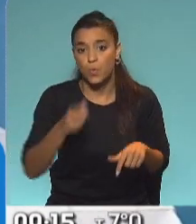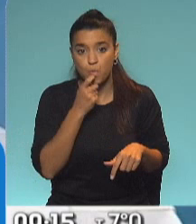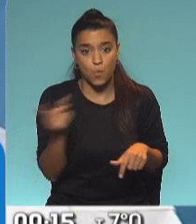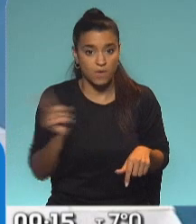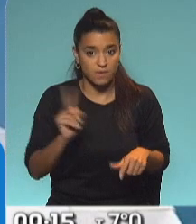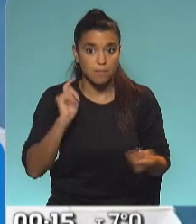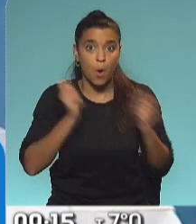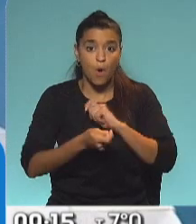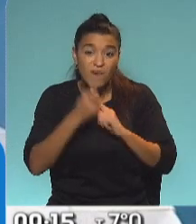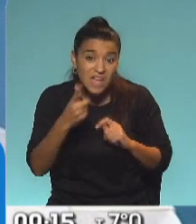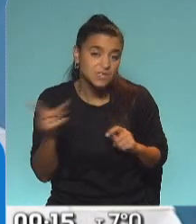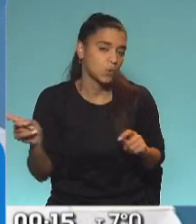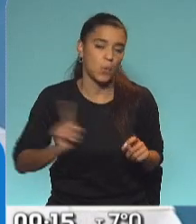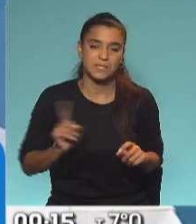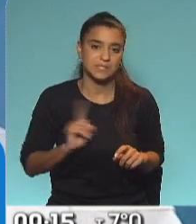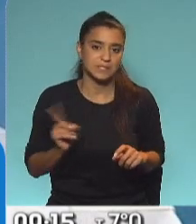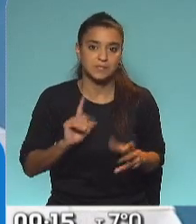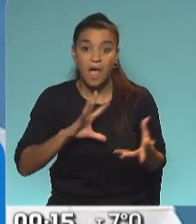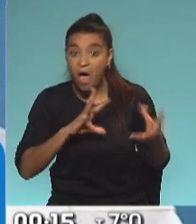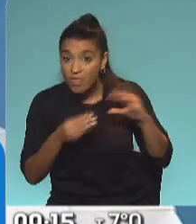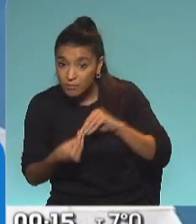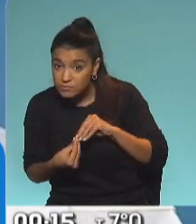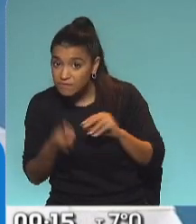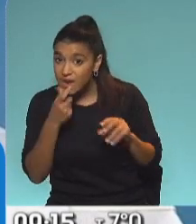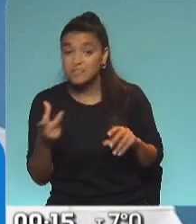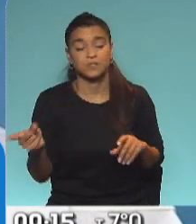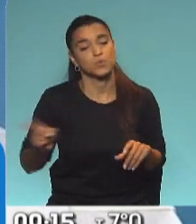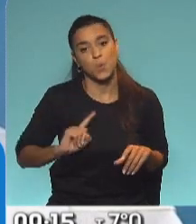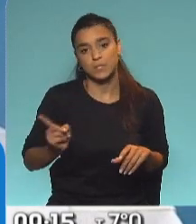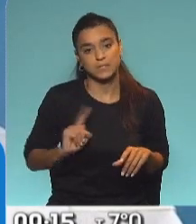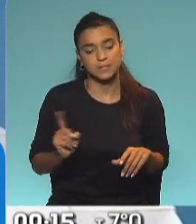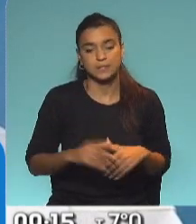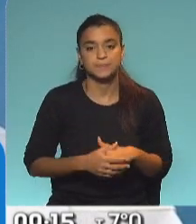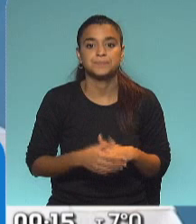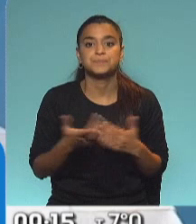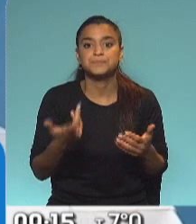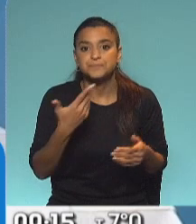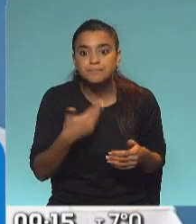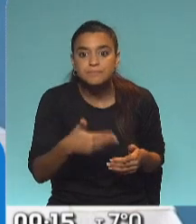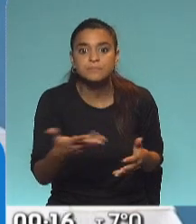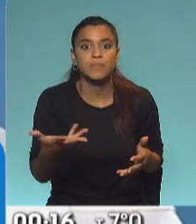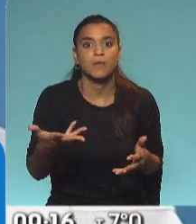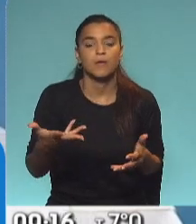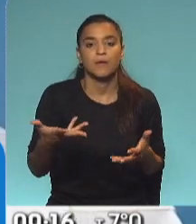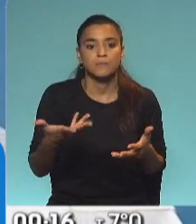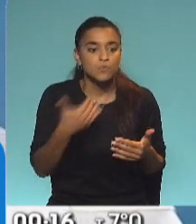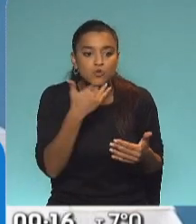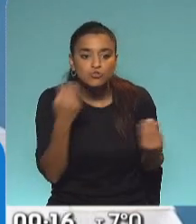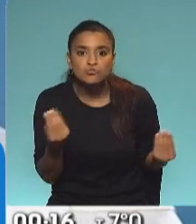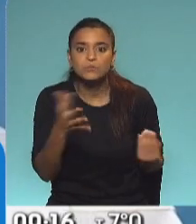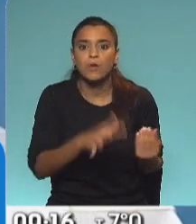semejante cambio, no es fácil adaptarnos a semejante cambio. frente a lo inesperado, a